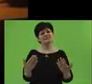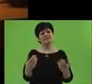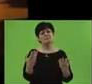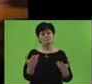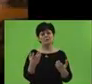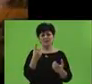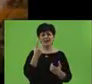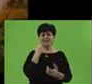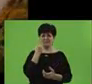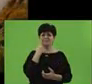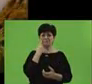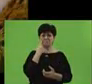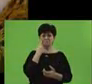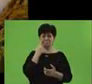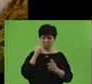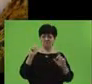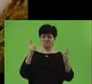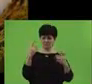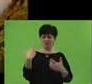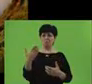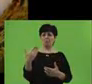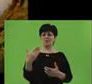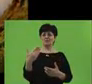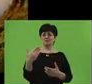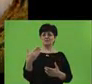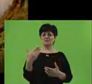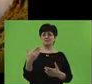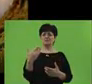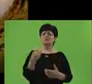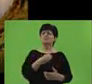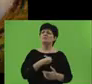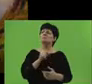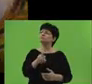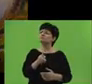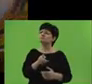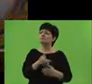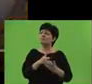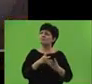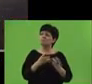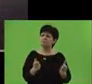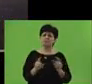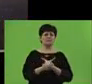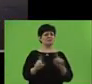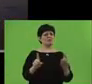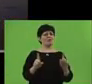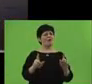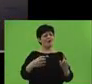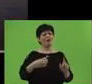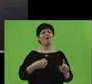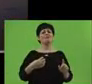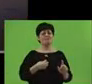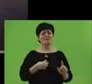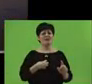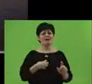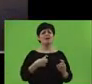No agotes nunca tu fe. Y adquiere confianza al descubrir que todo lo que sucede es tan solo para tu